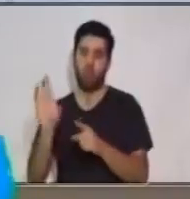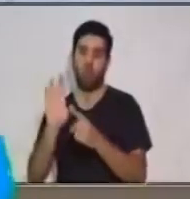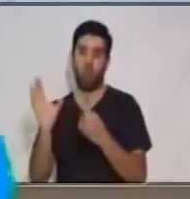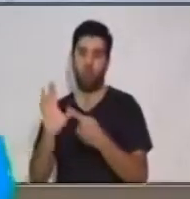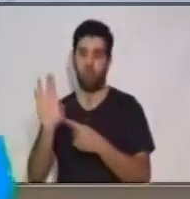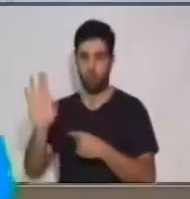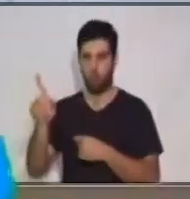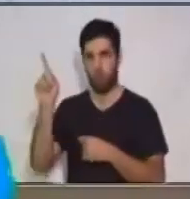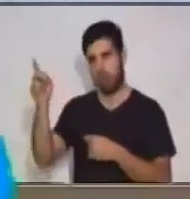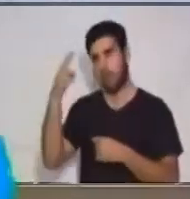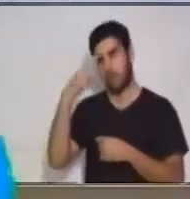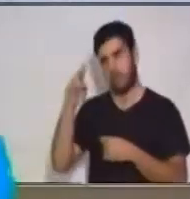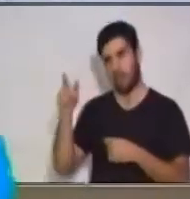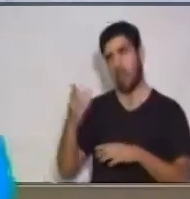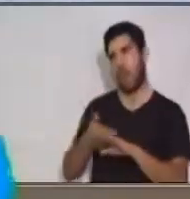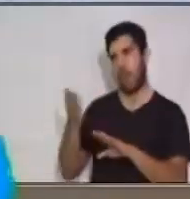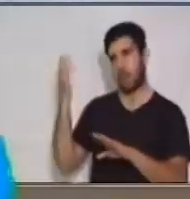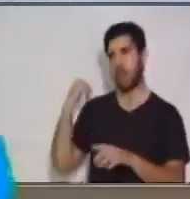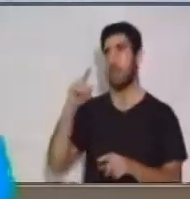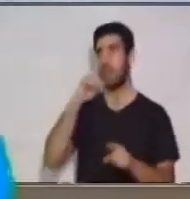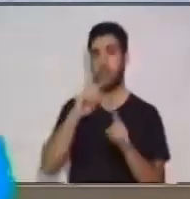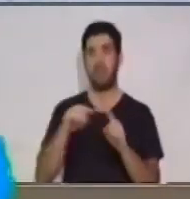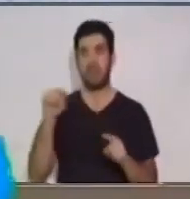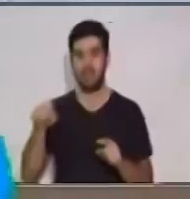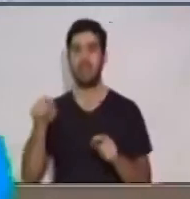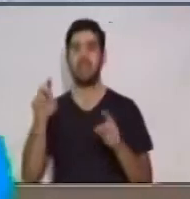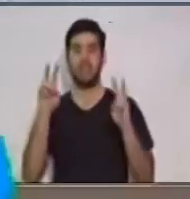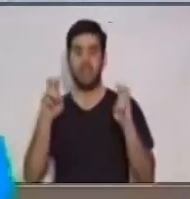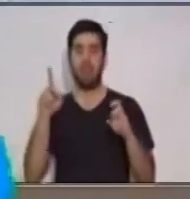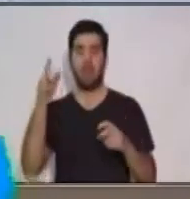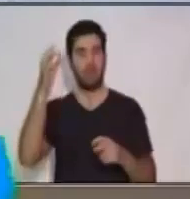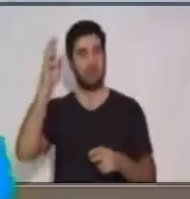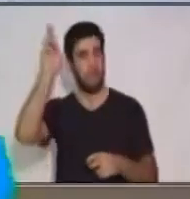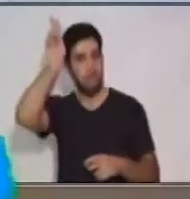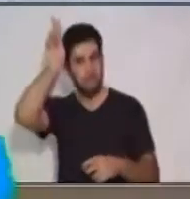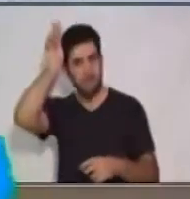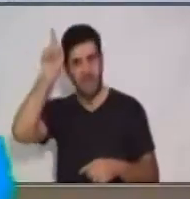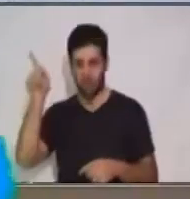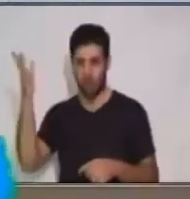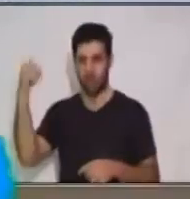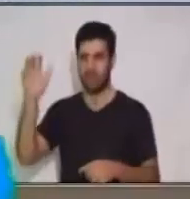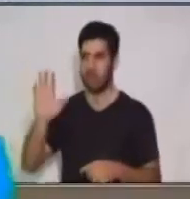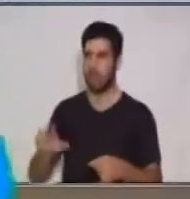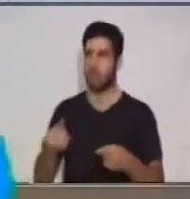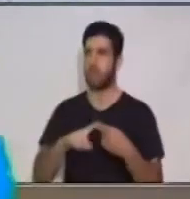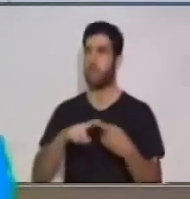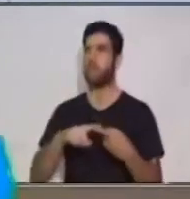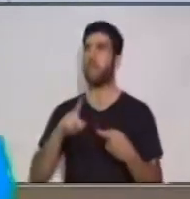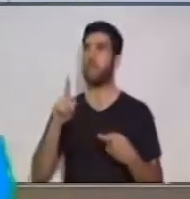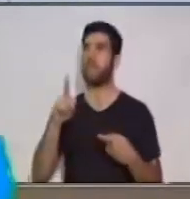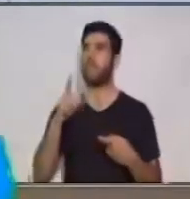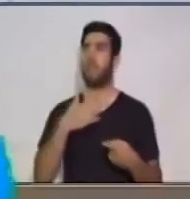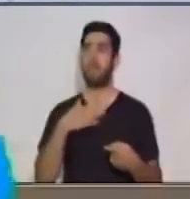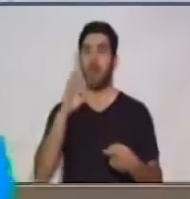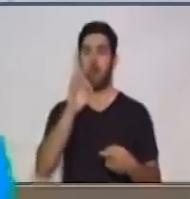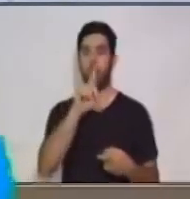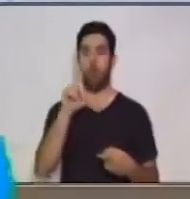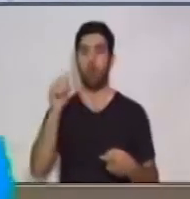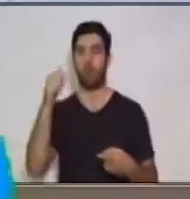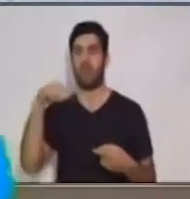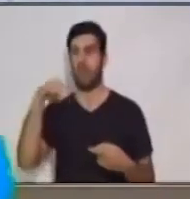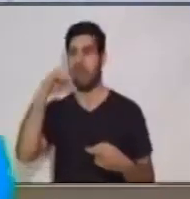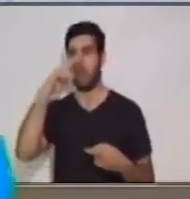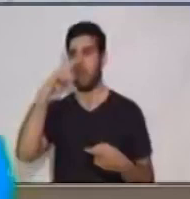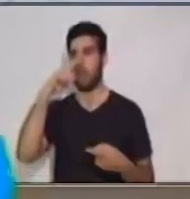la parte de la literatura precolombina. Y están también los textos incas. El Ollantay, que es un texto muy conocido